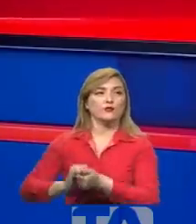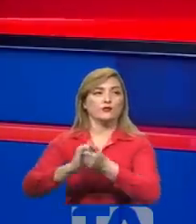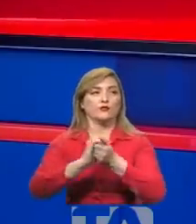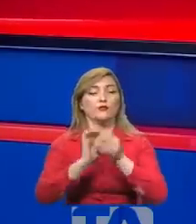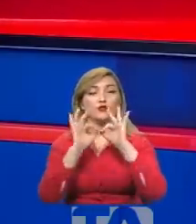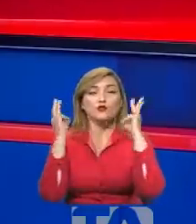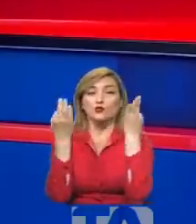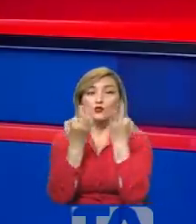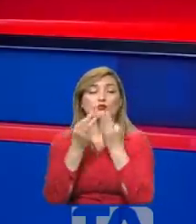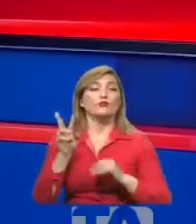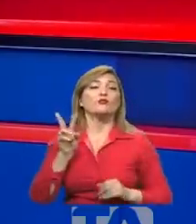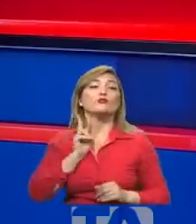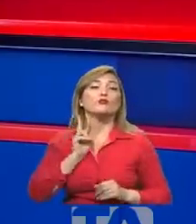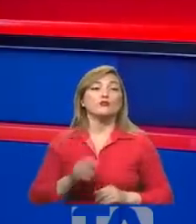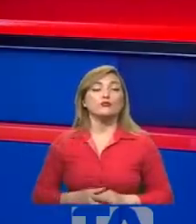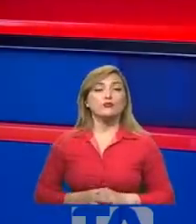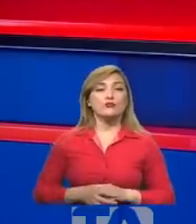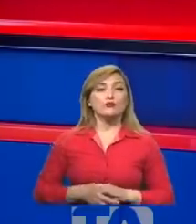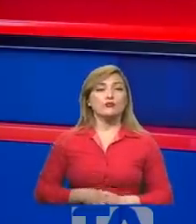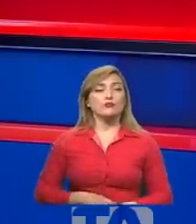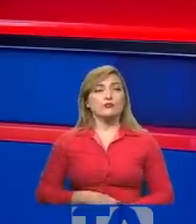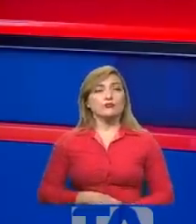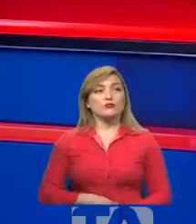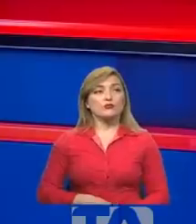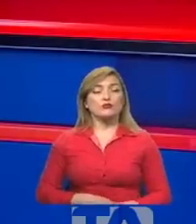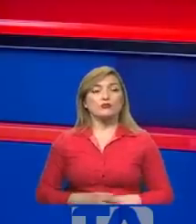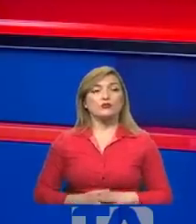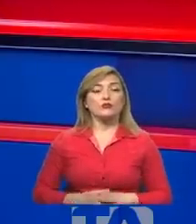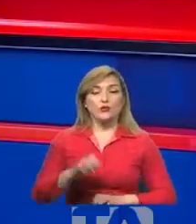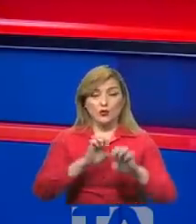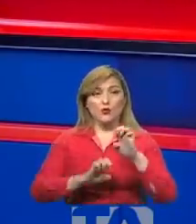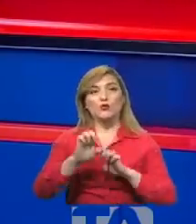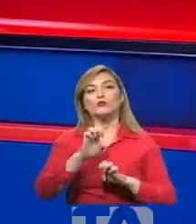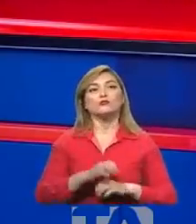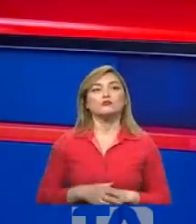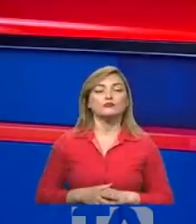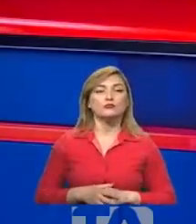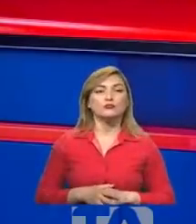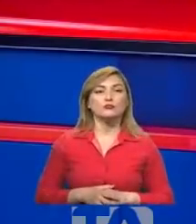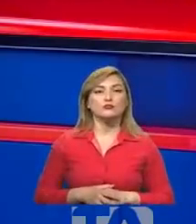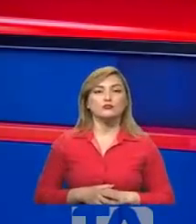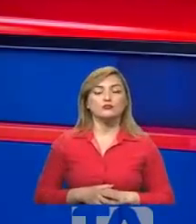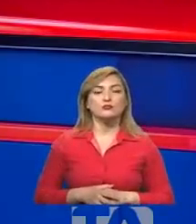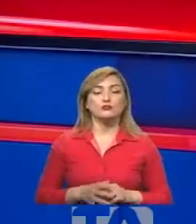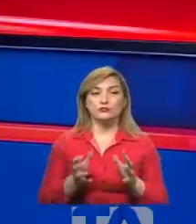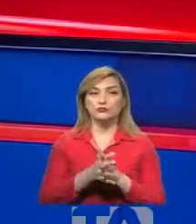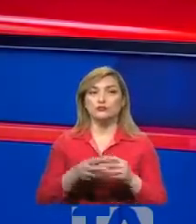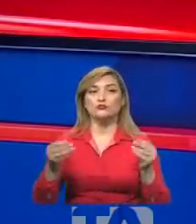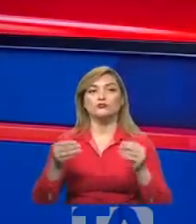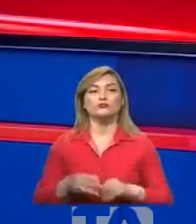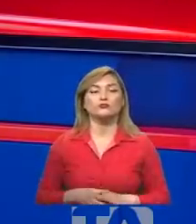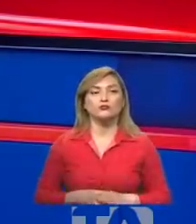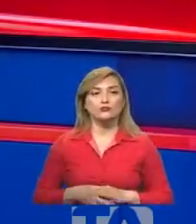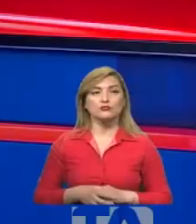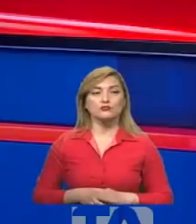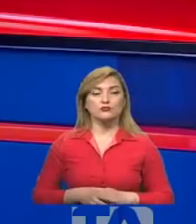con los familiares de las víctimas y también insistimos en que se haga una evaluación adecuada para que se puedan tomar los correctivos en este caso.